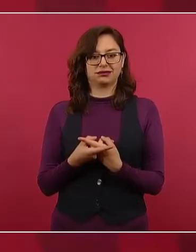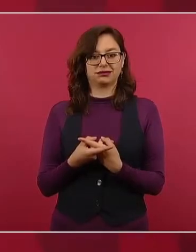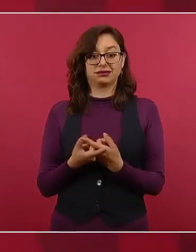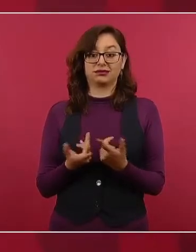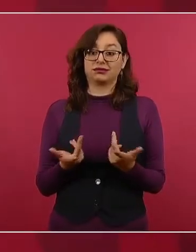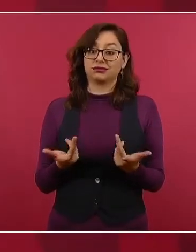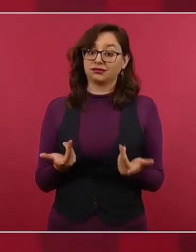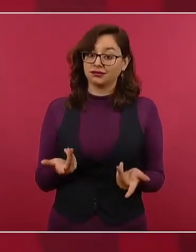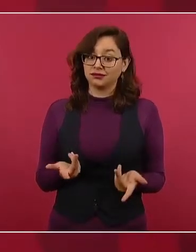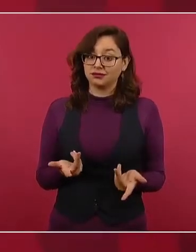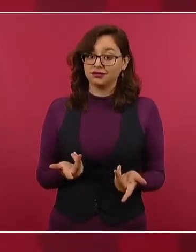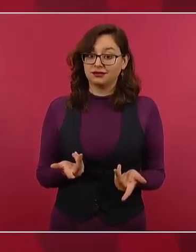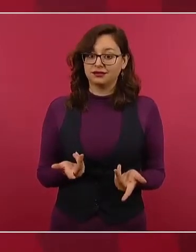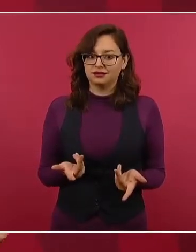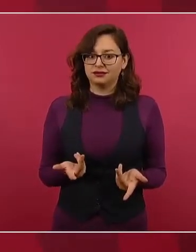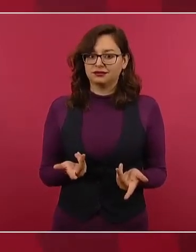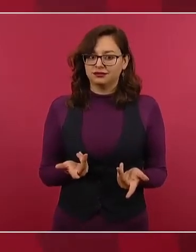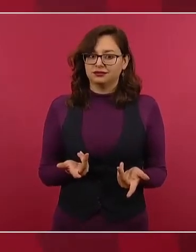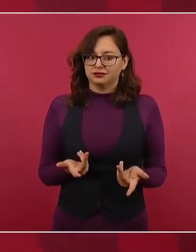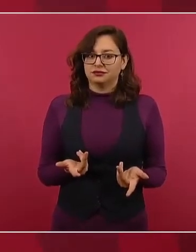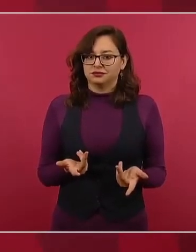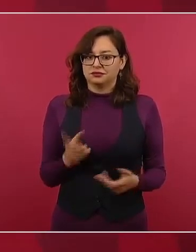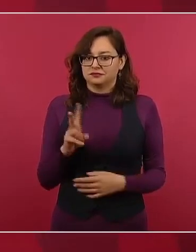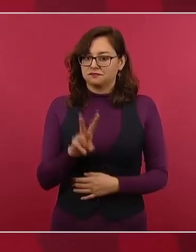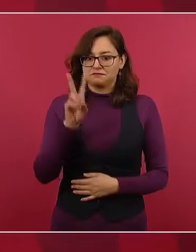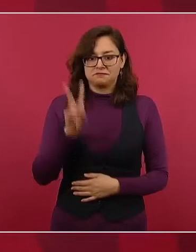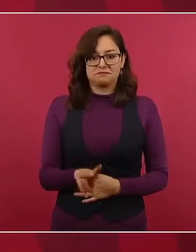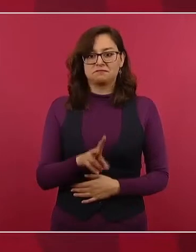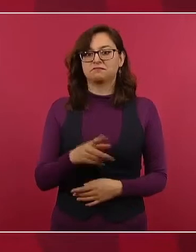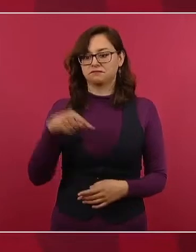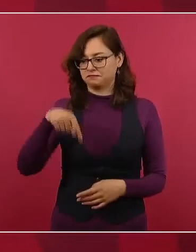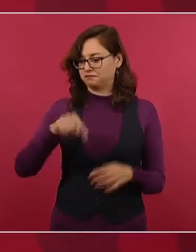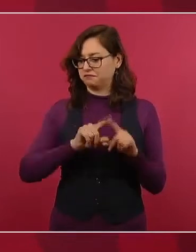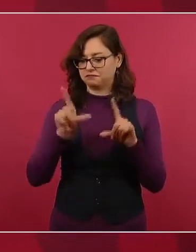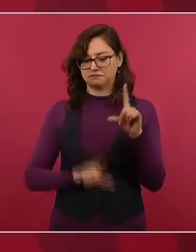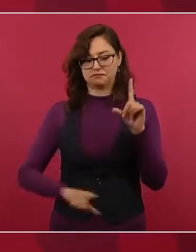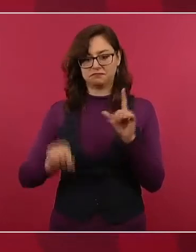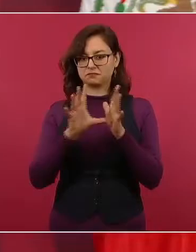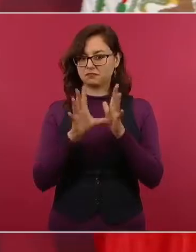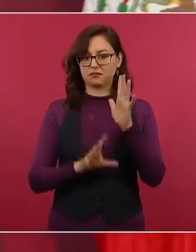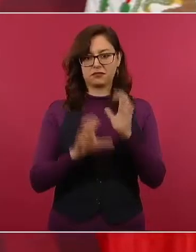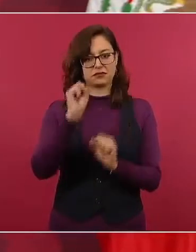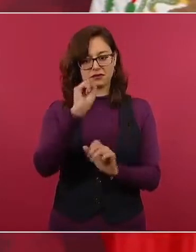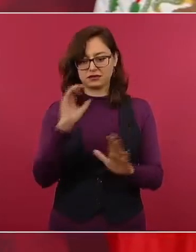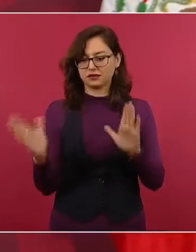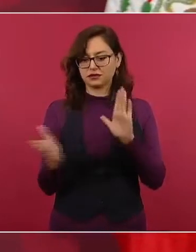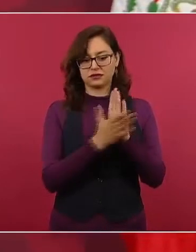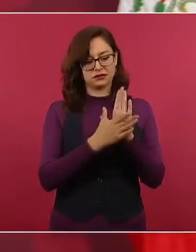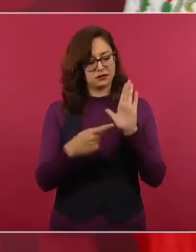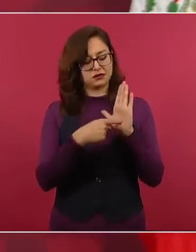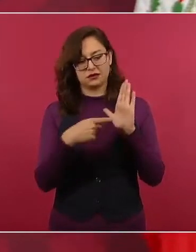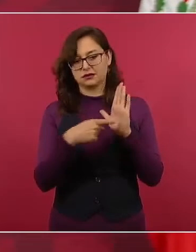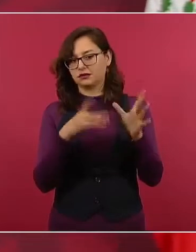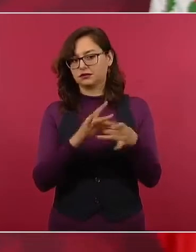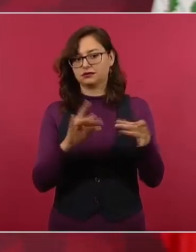Y además está muy claro en nuestra Constitución, es no intervención, autodeterminación